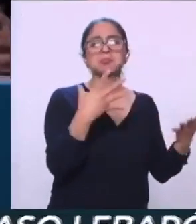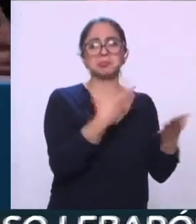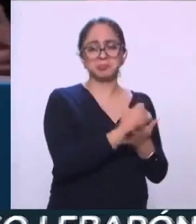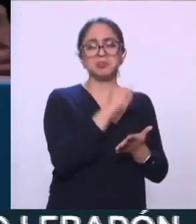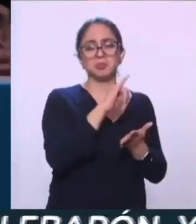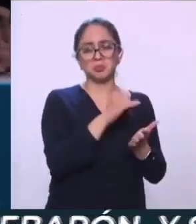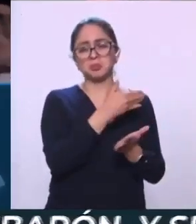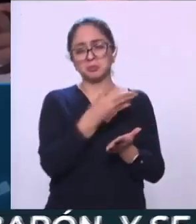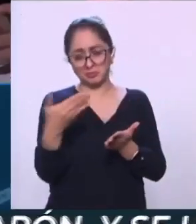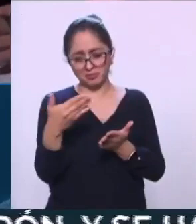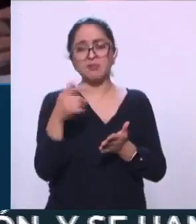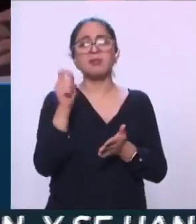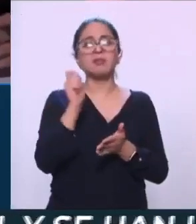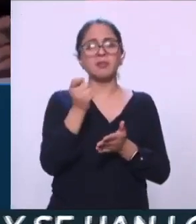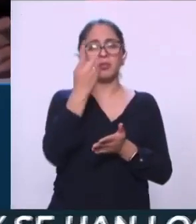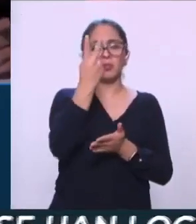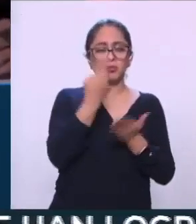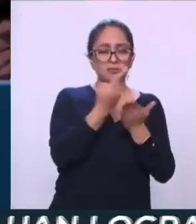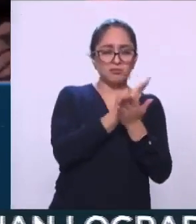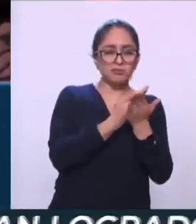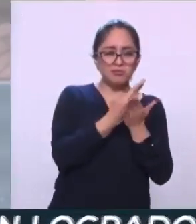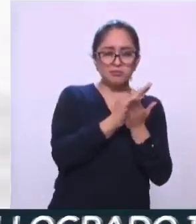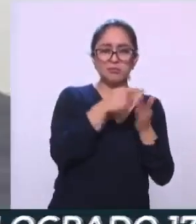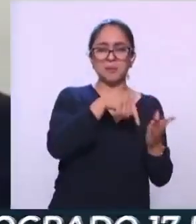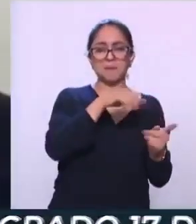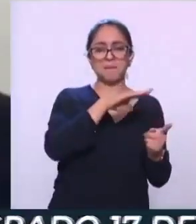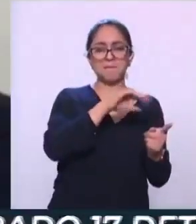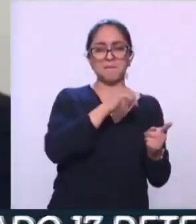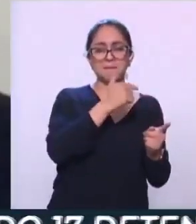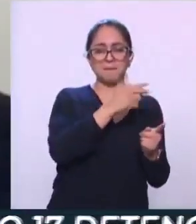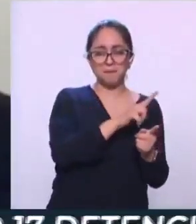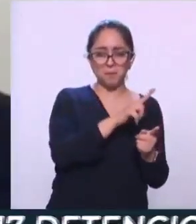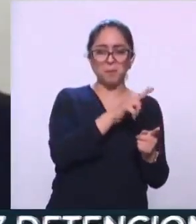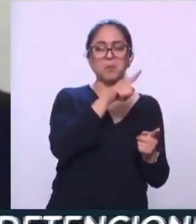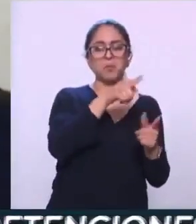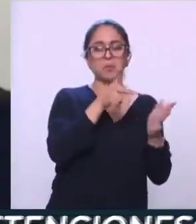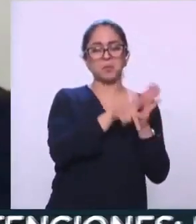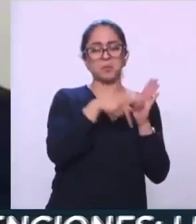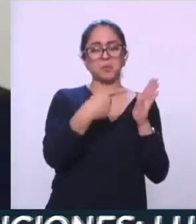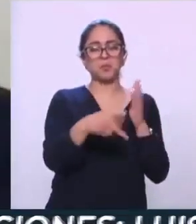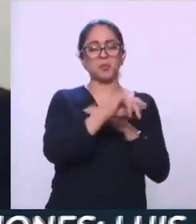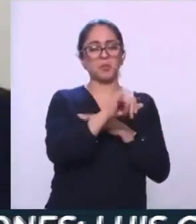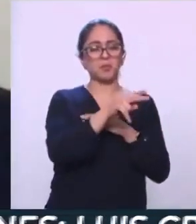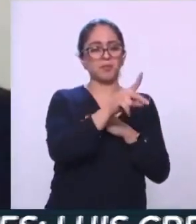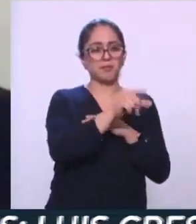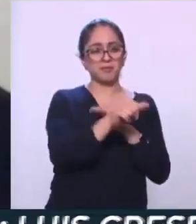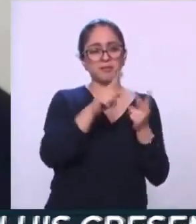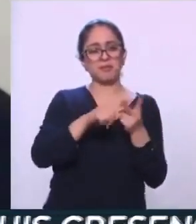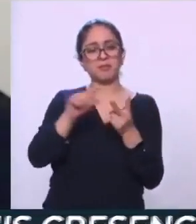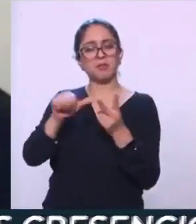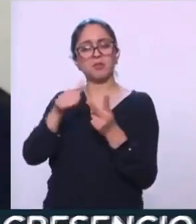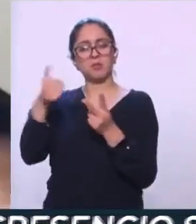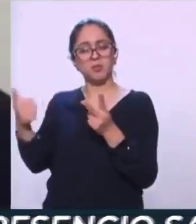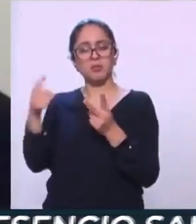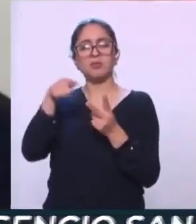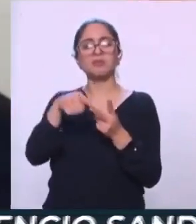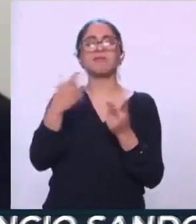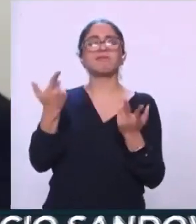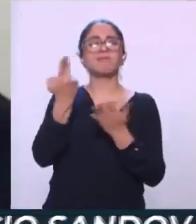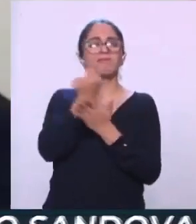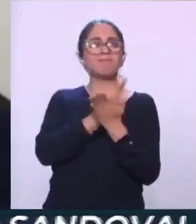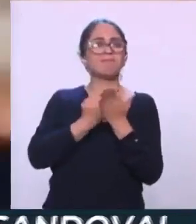Hubo dos caricaturas de dos moneros, uno de Magú, de la jornada, y otro de Monero Hernández, pero que están,